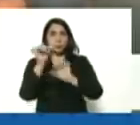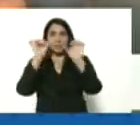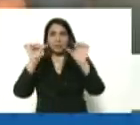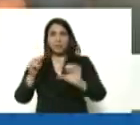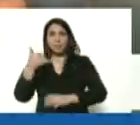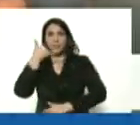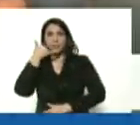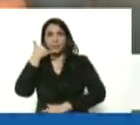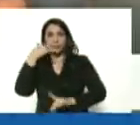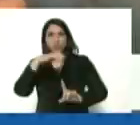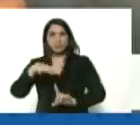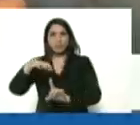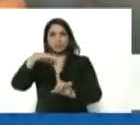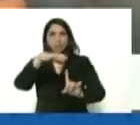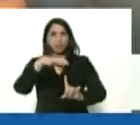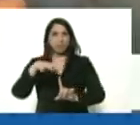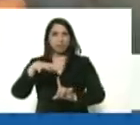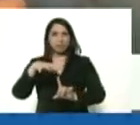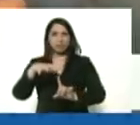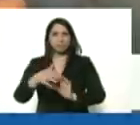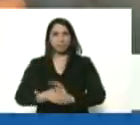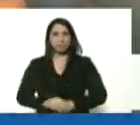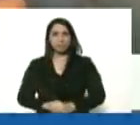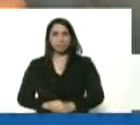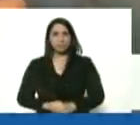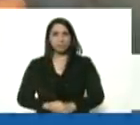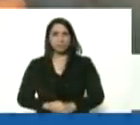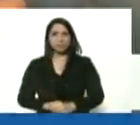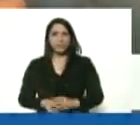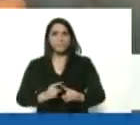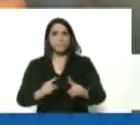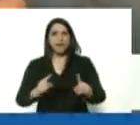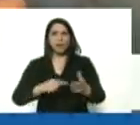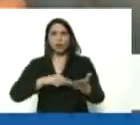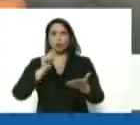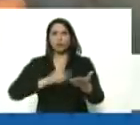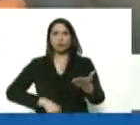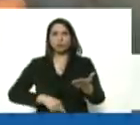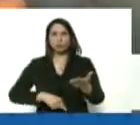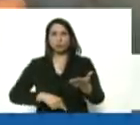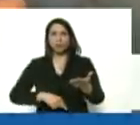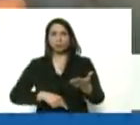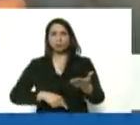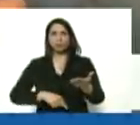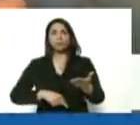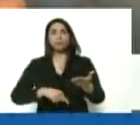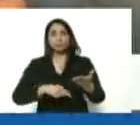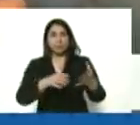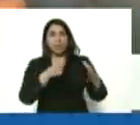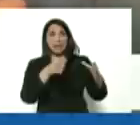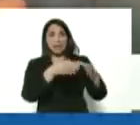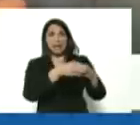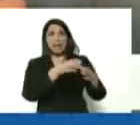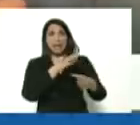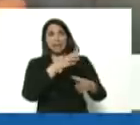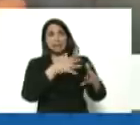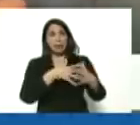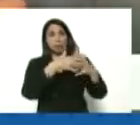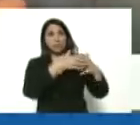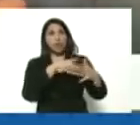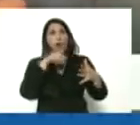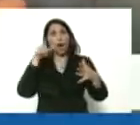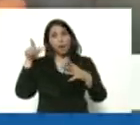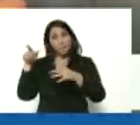telefonía satelital a cuentas de contratistas y mercenarios de Estados Unidos, y esta foto se publica en los